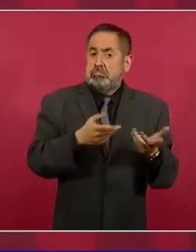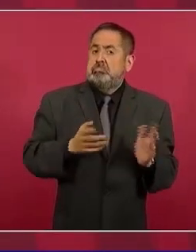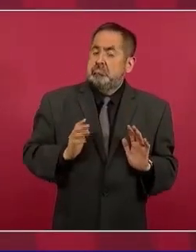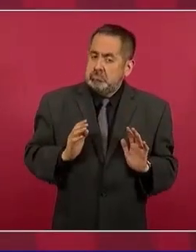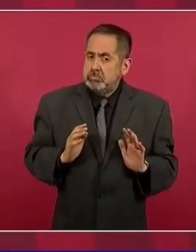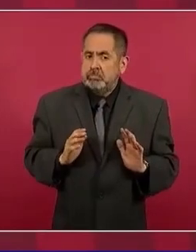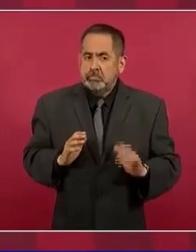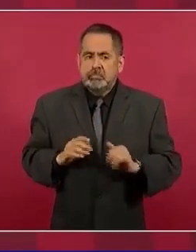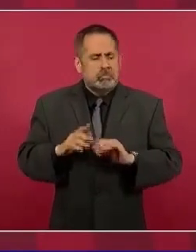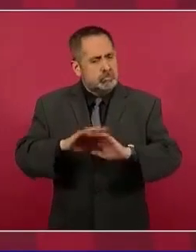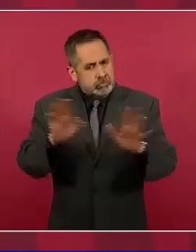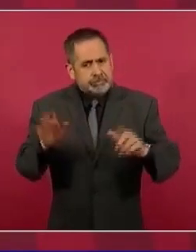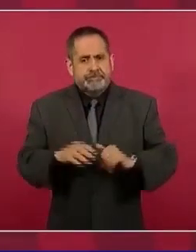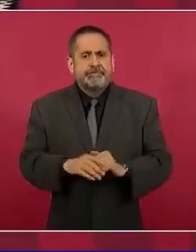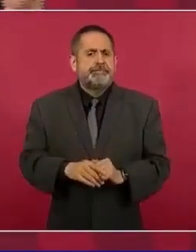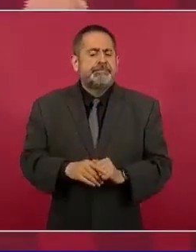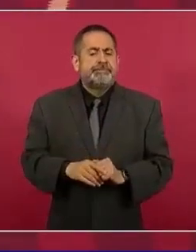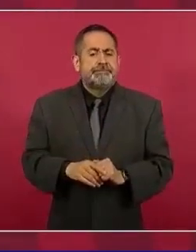Pero bueno,